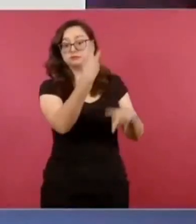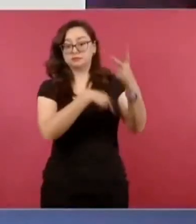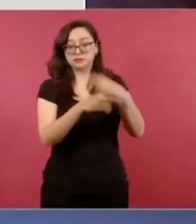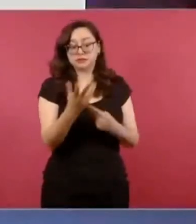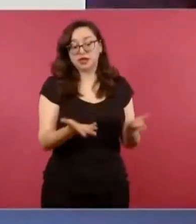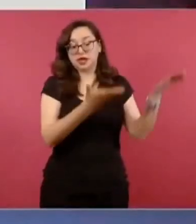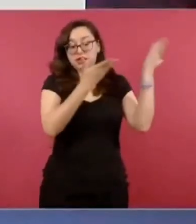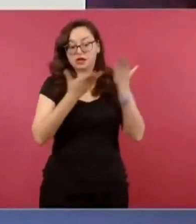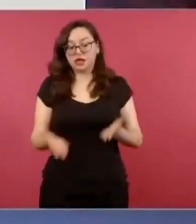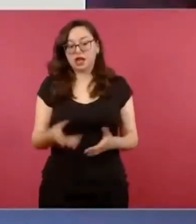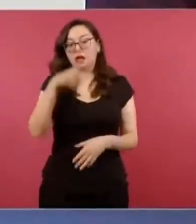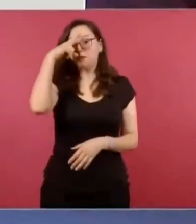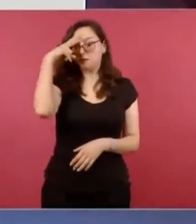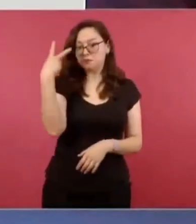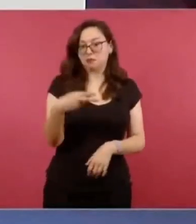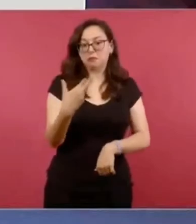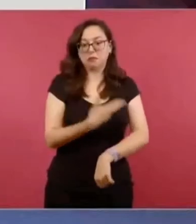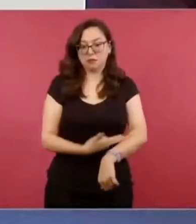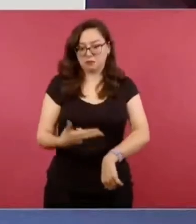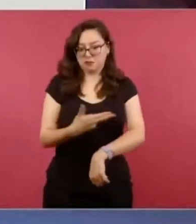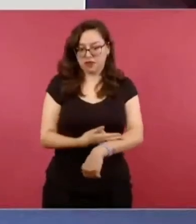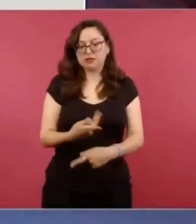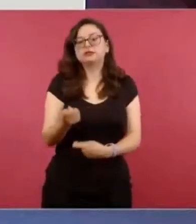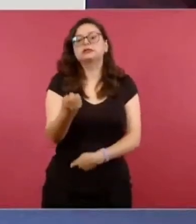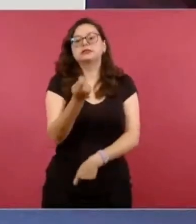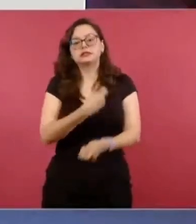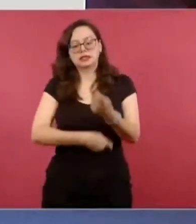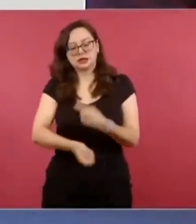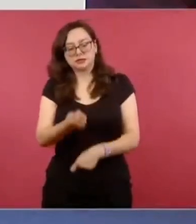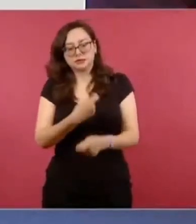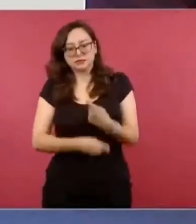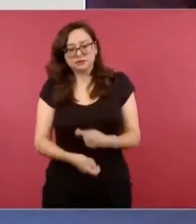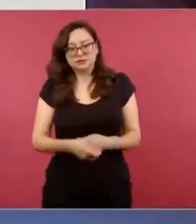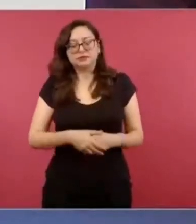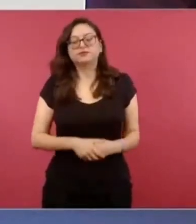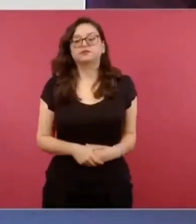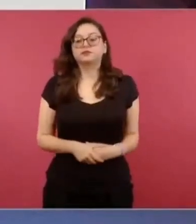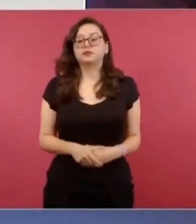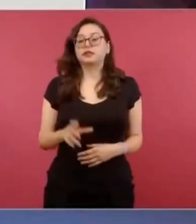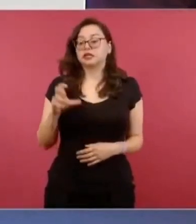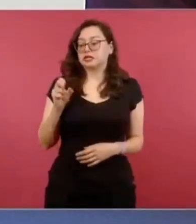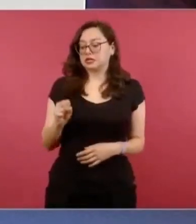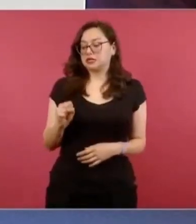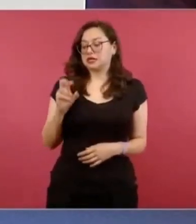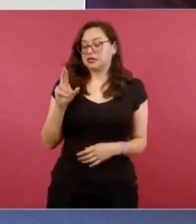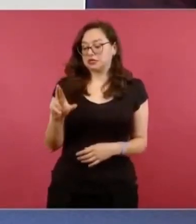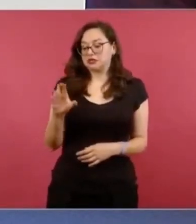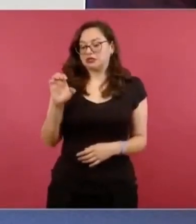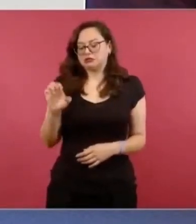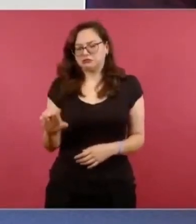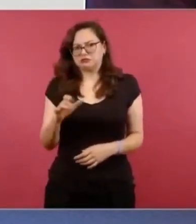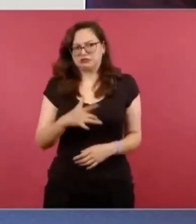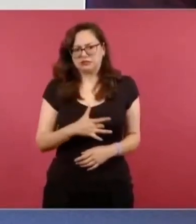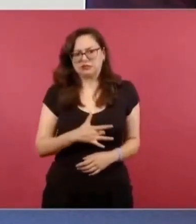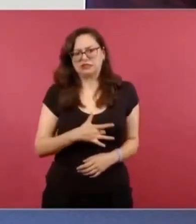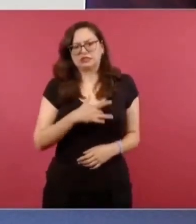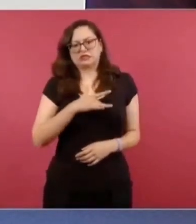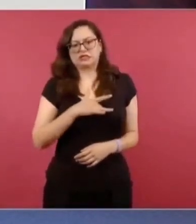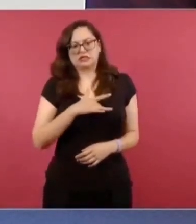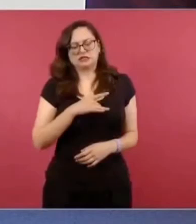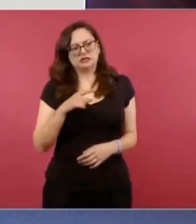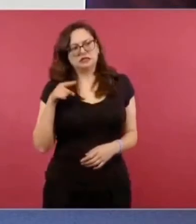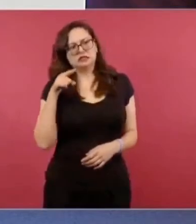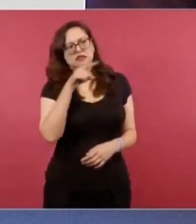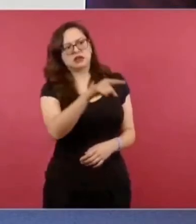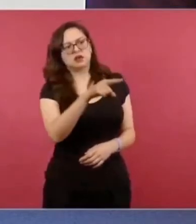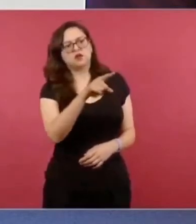México, a través de la Secretaría de Relaciones Exteriores, lamenta las declaraciones de la titular